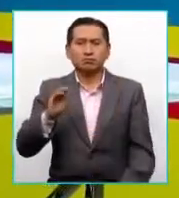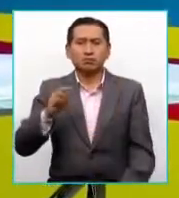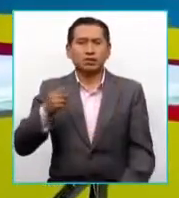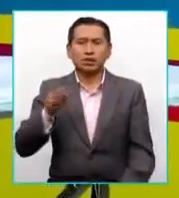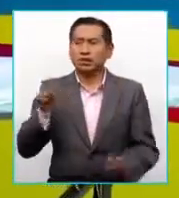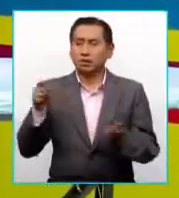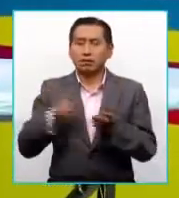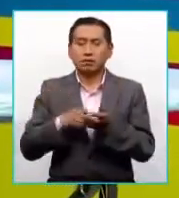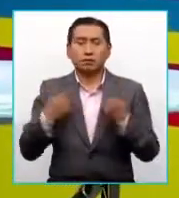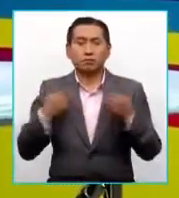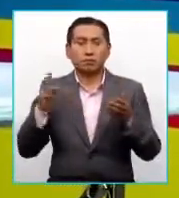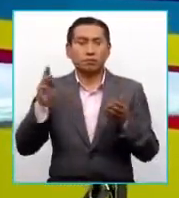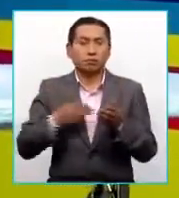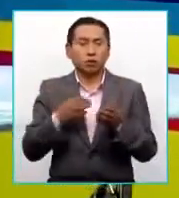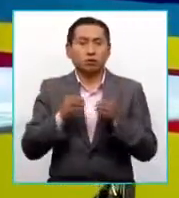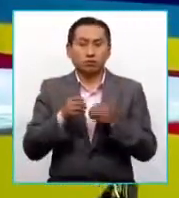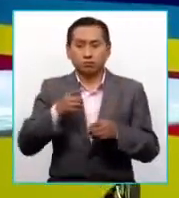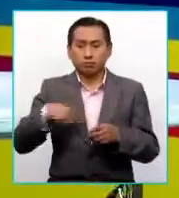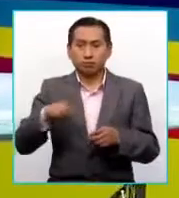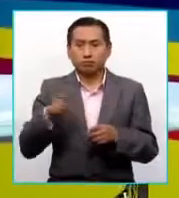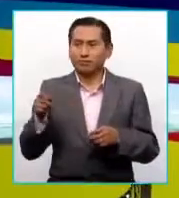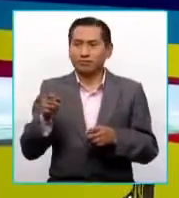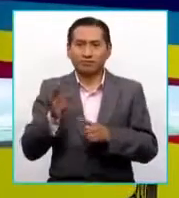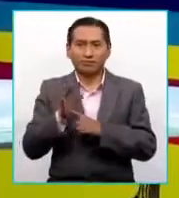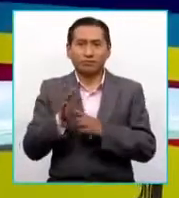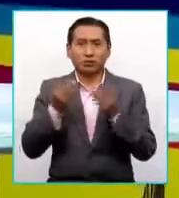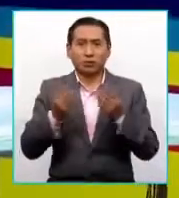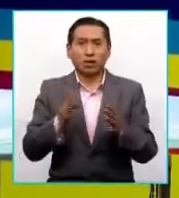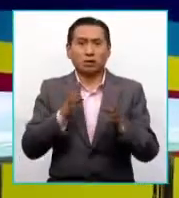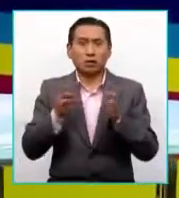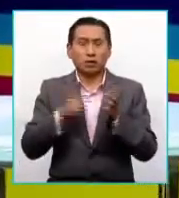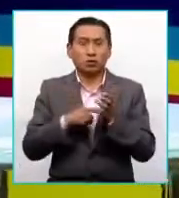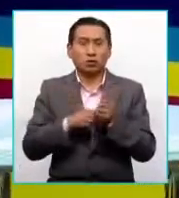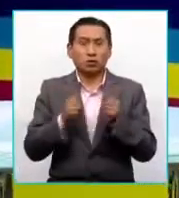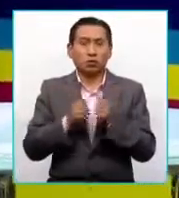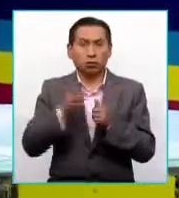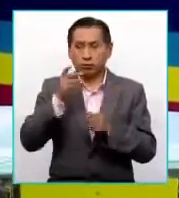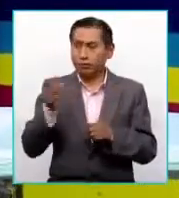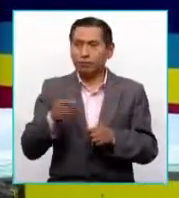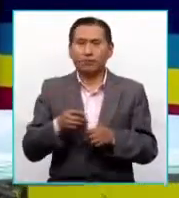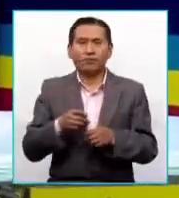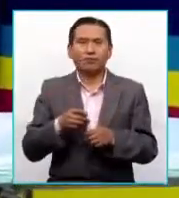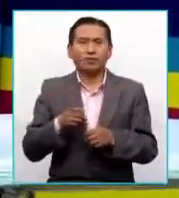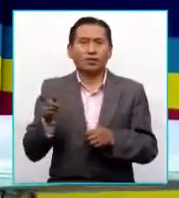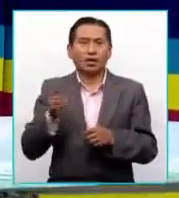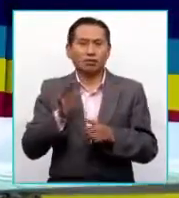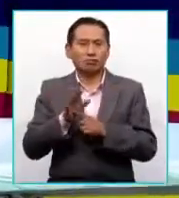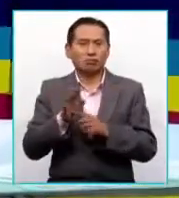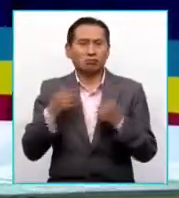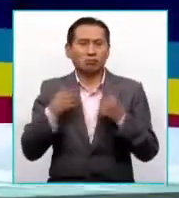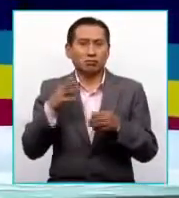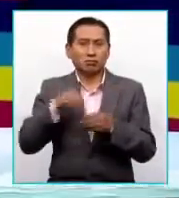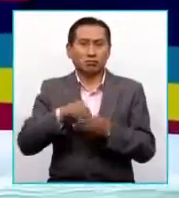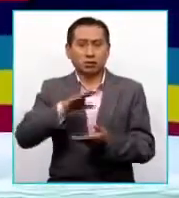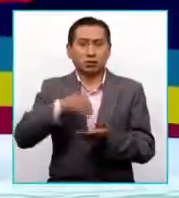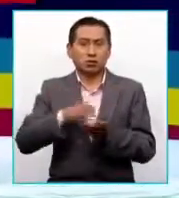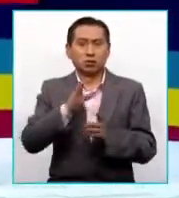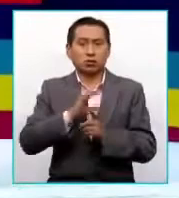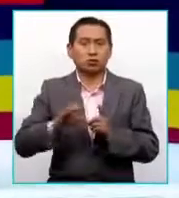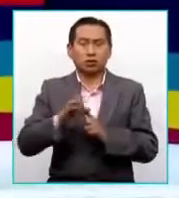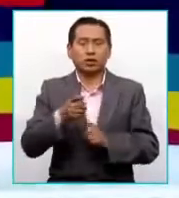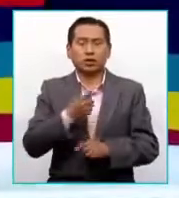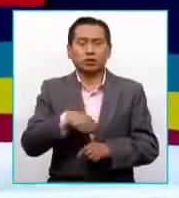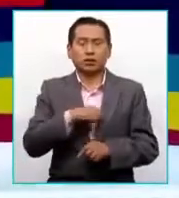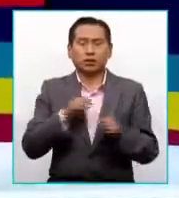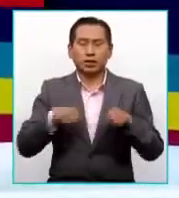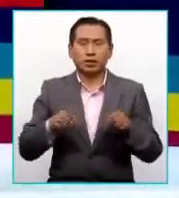hablan desde la música y a la vuelta de esta propuesta vamos a estar conversando con Diego Aramburo sobre la propuesta que llega al Centro Cultural de España acá en La Paz.